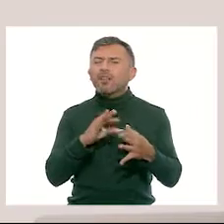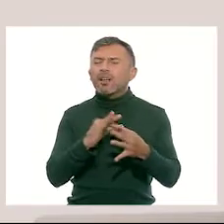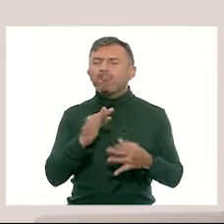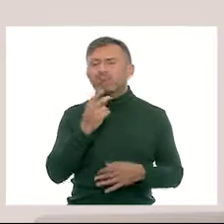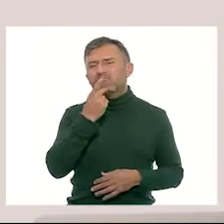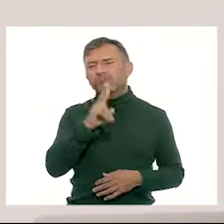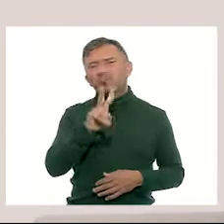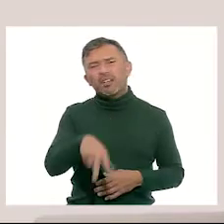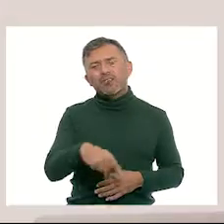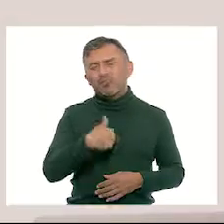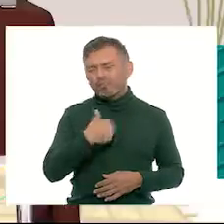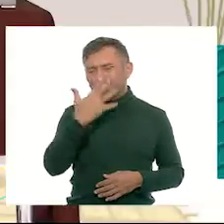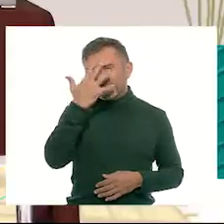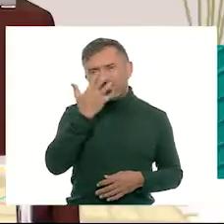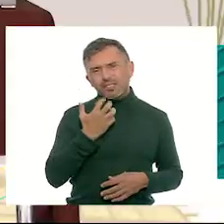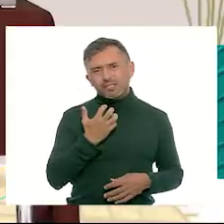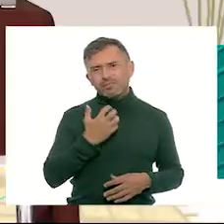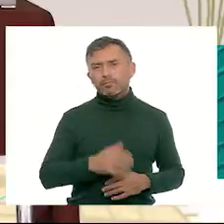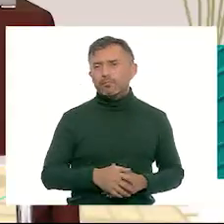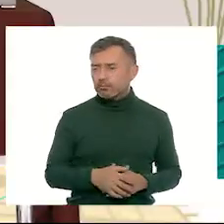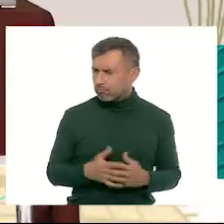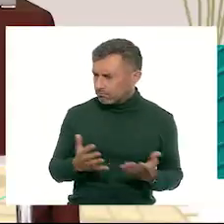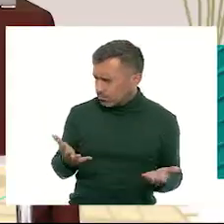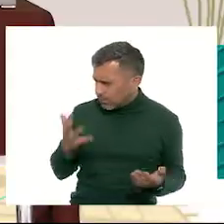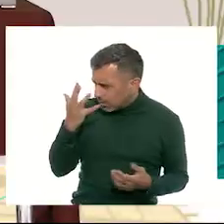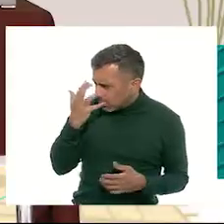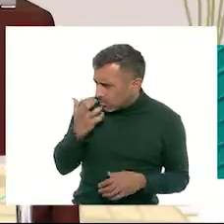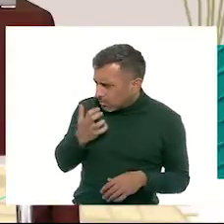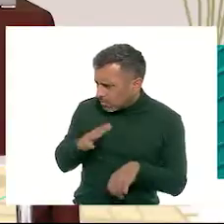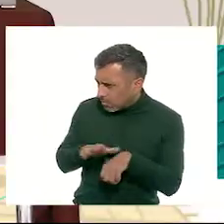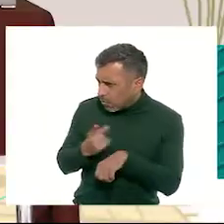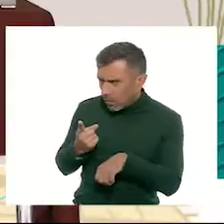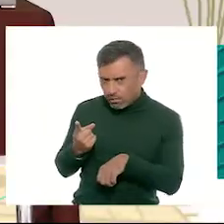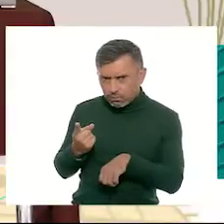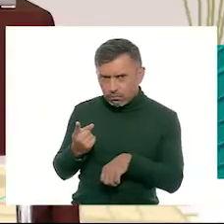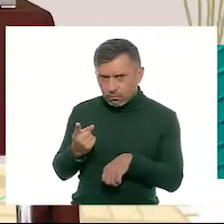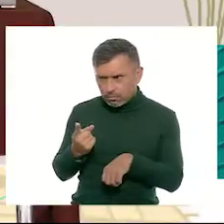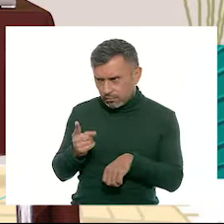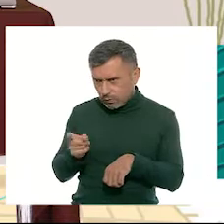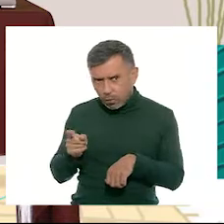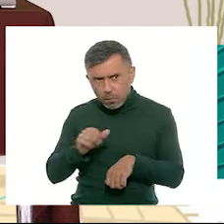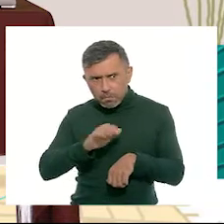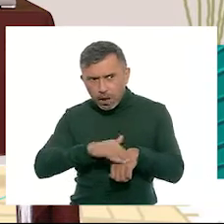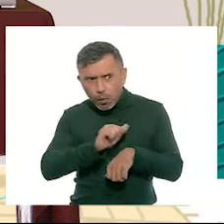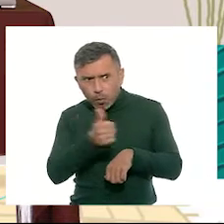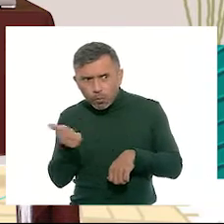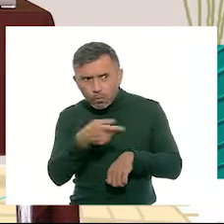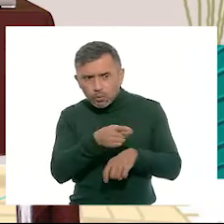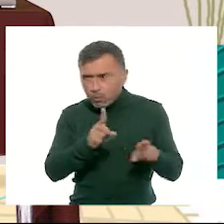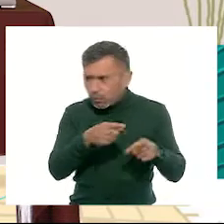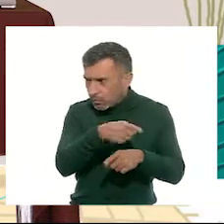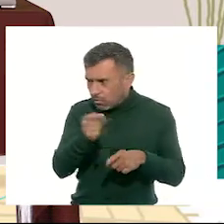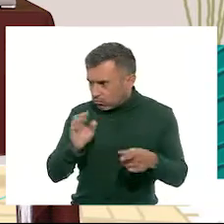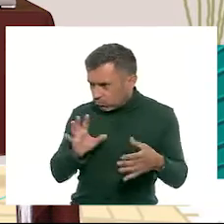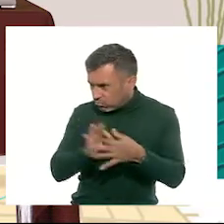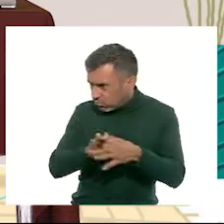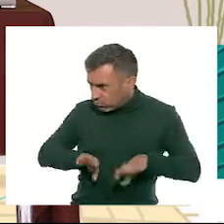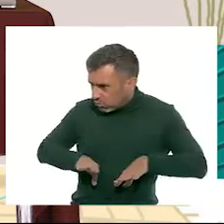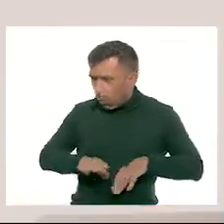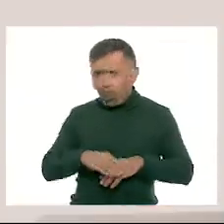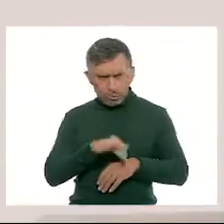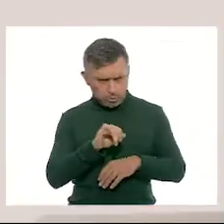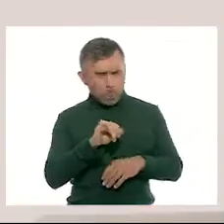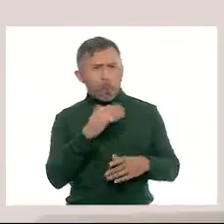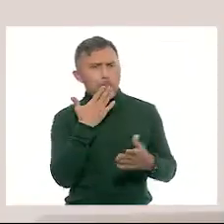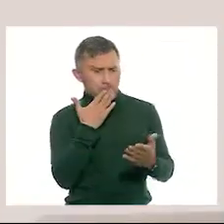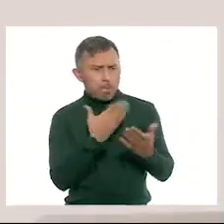estoy un poco triste. ¿Por qué, Pandereta? ¿No eres feliz conviviendo con los otros instrumentos? Pues me llevo muy bien con todos